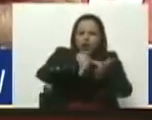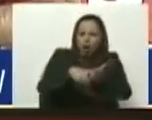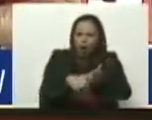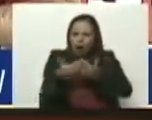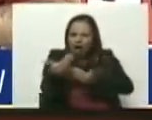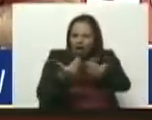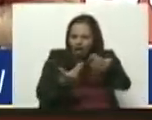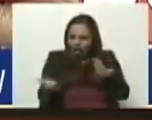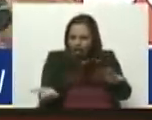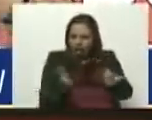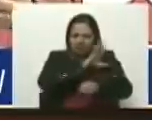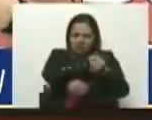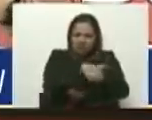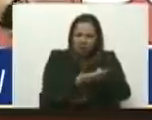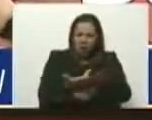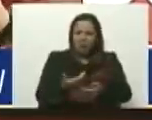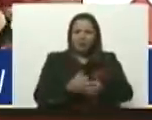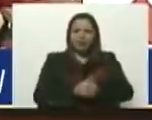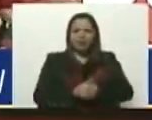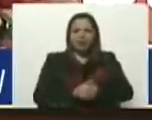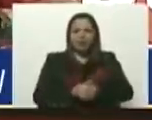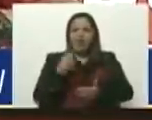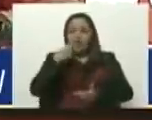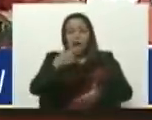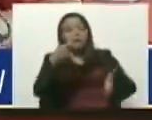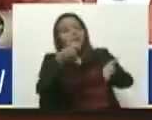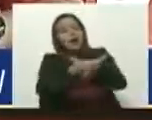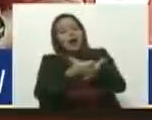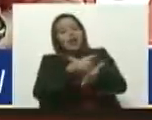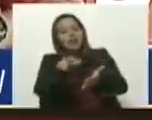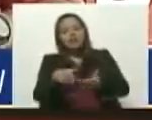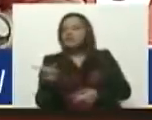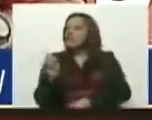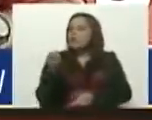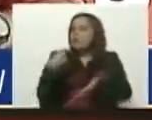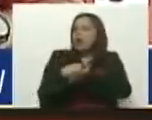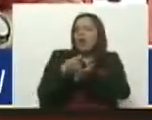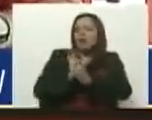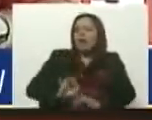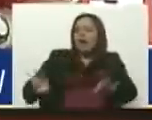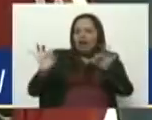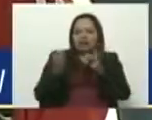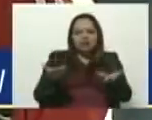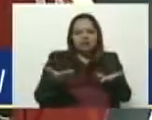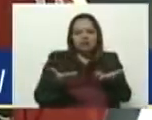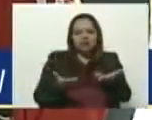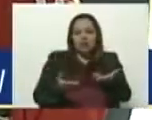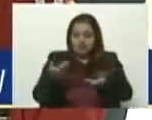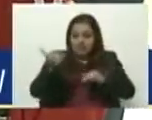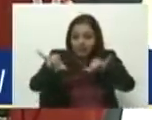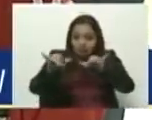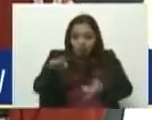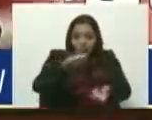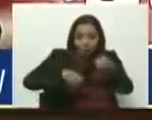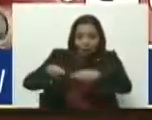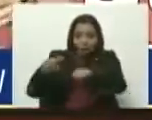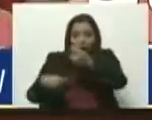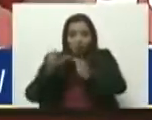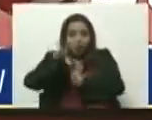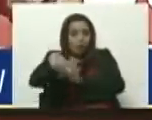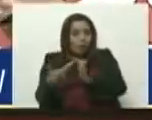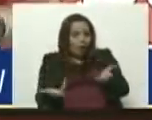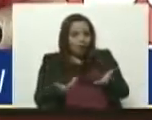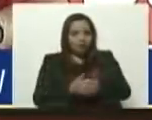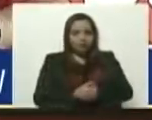se roban entre ellos le dieron la plata para que le pagara en el tipo de a mí no me pagó nadie se robaron la plata entre ellos no